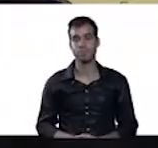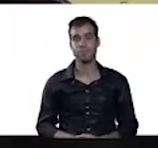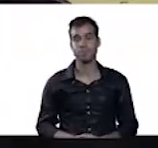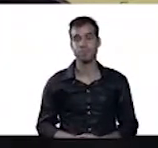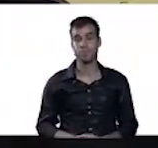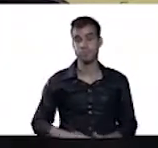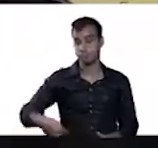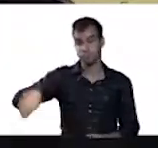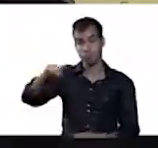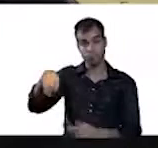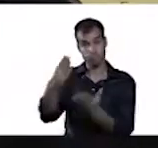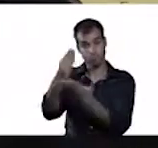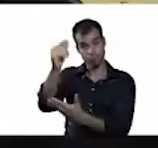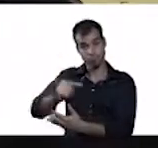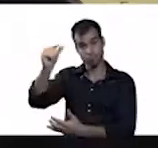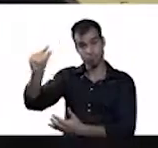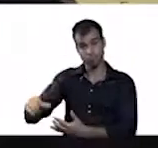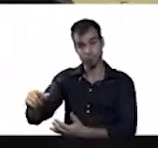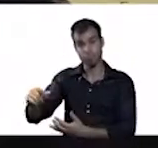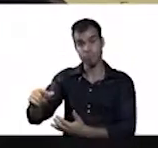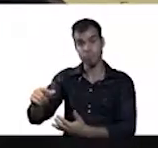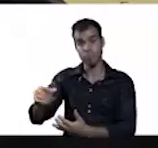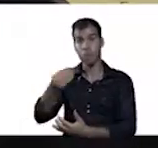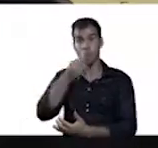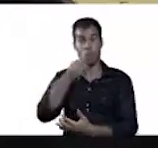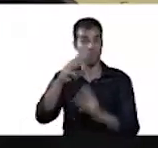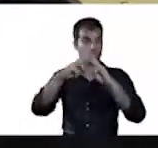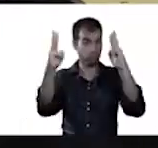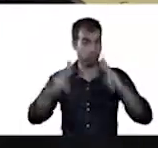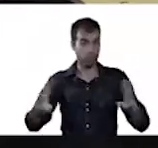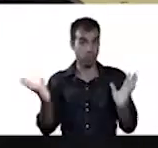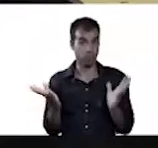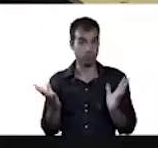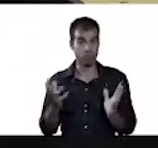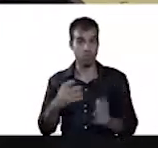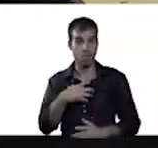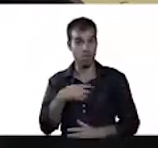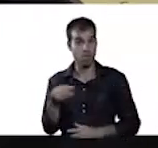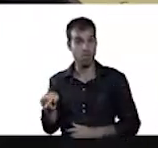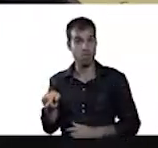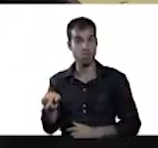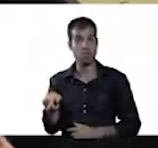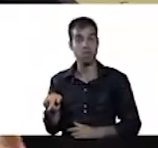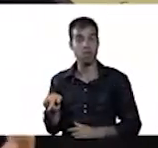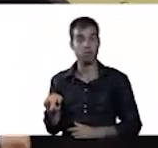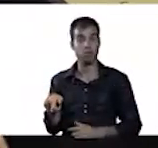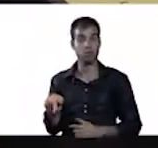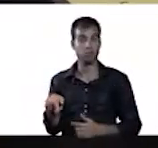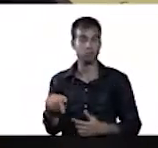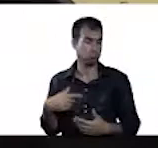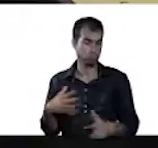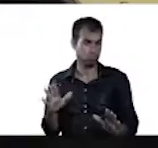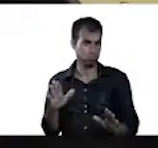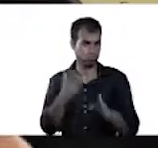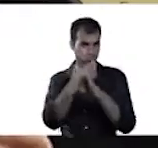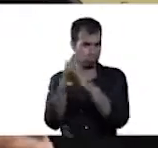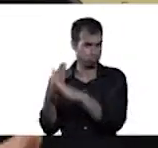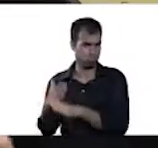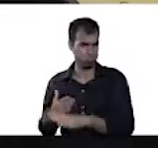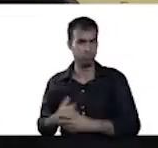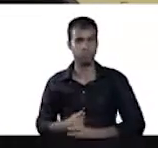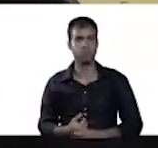Aquellos estudiantes que tengan acceso a Internet por alguna de las diferentes vías que da ETELSA,